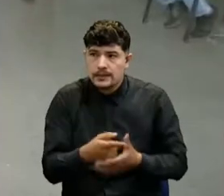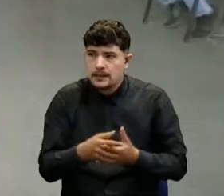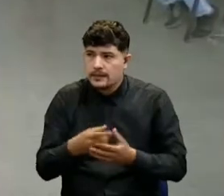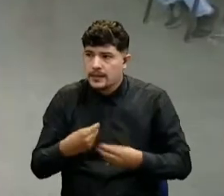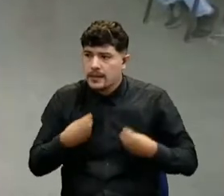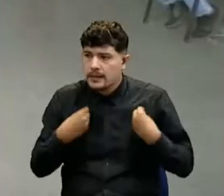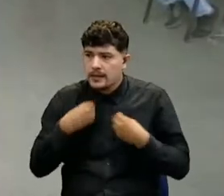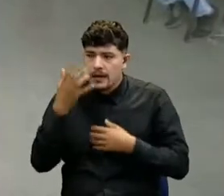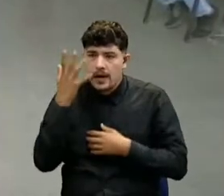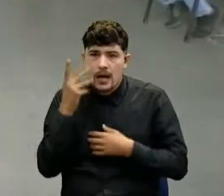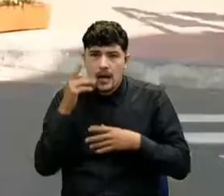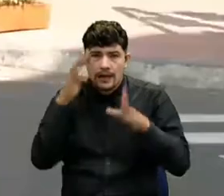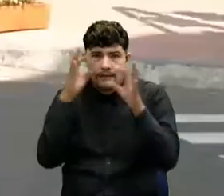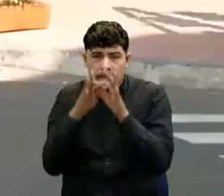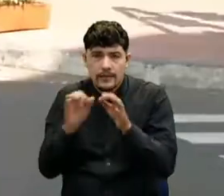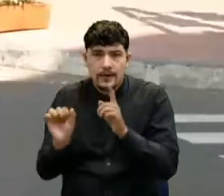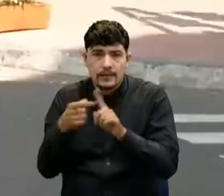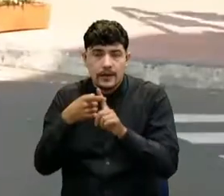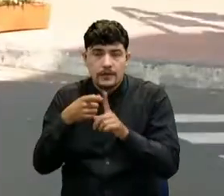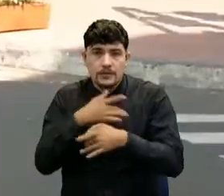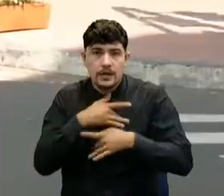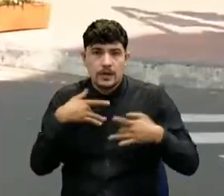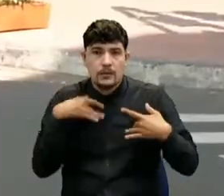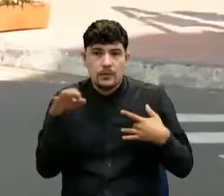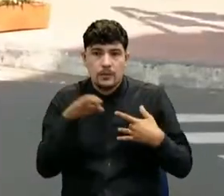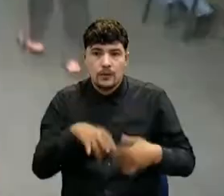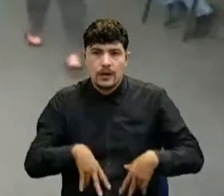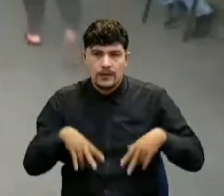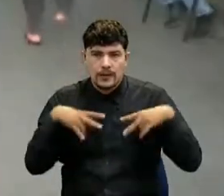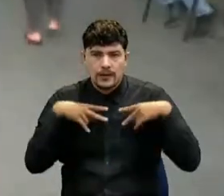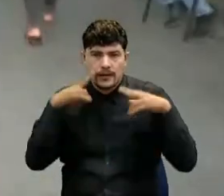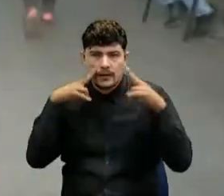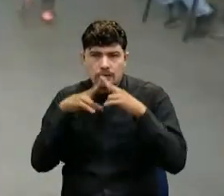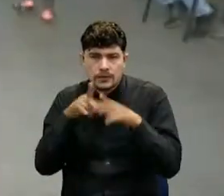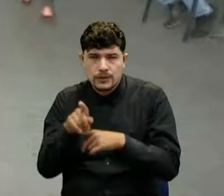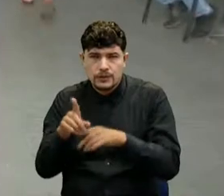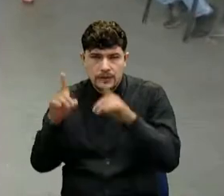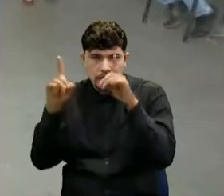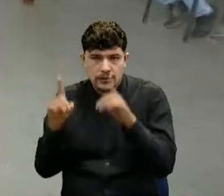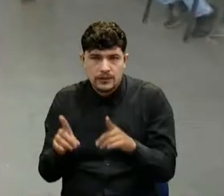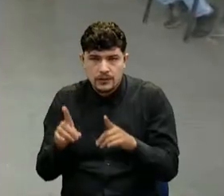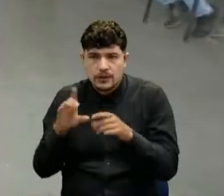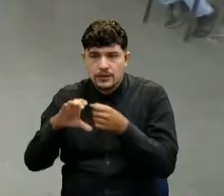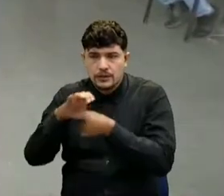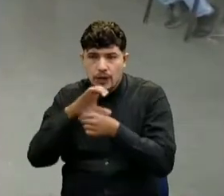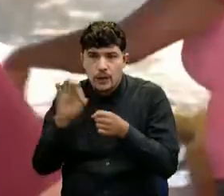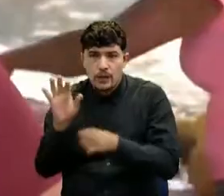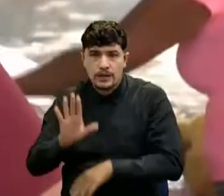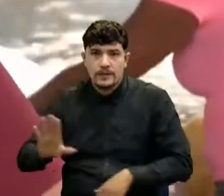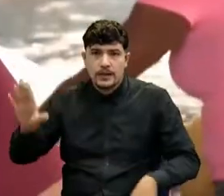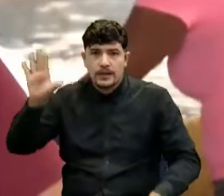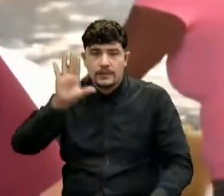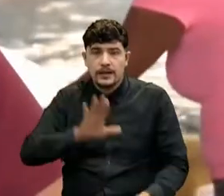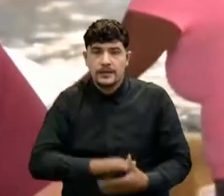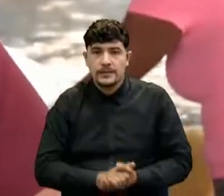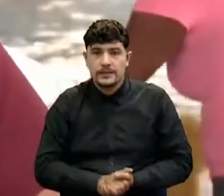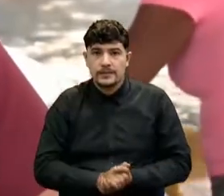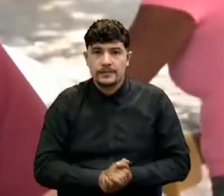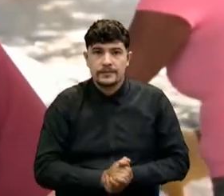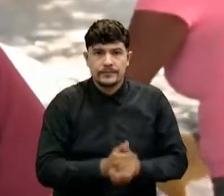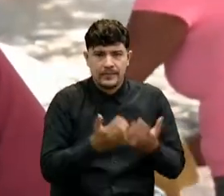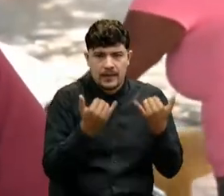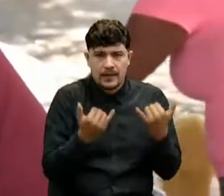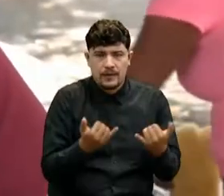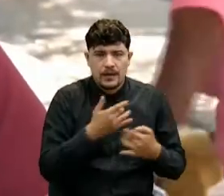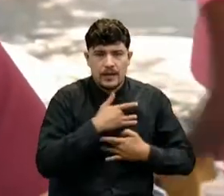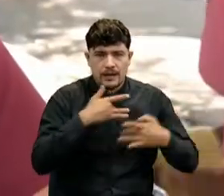diario, prima la salud y la vida, por lo que comprenderán las decisiones que se tomen para la ciudad y el departamento. La salud